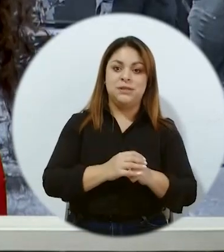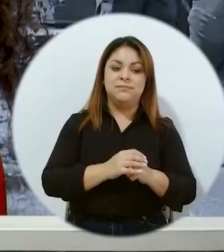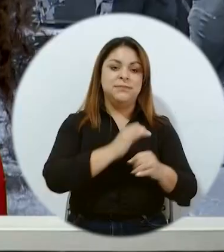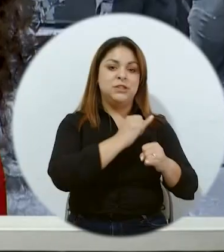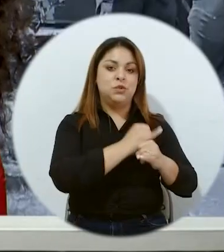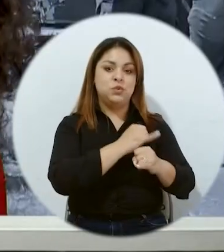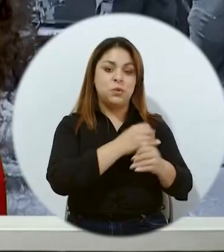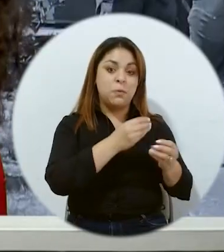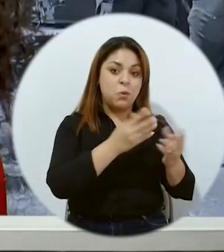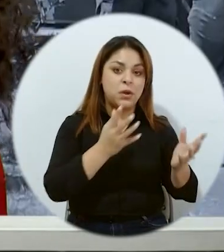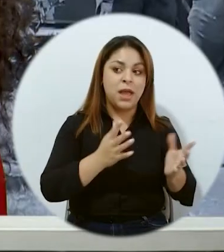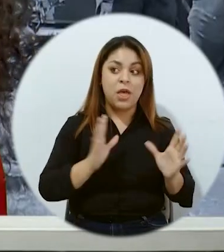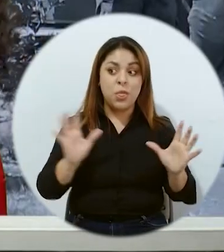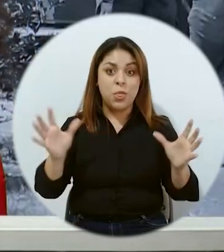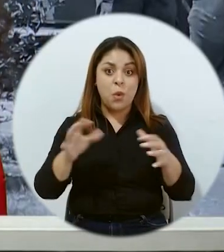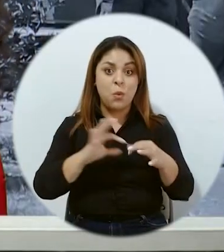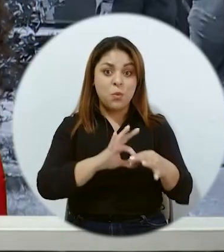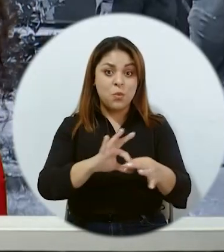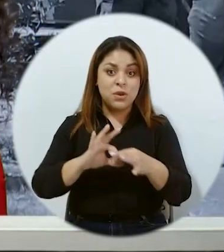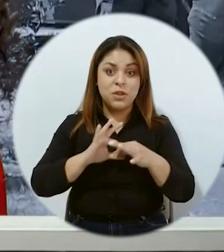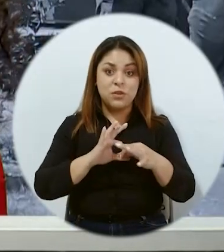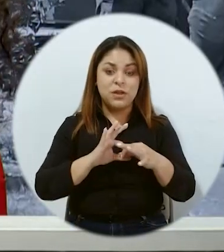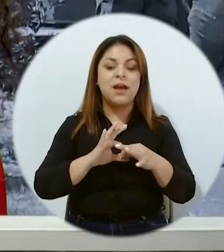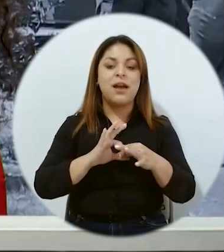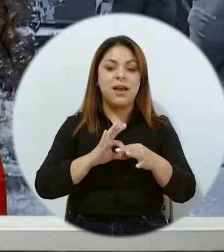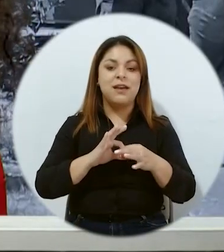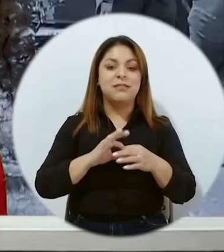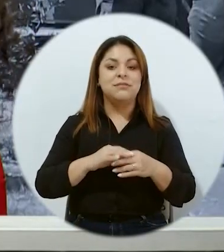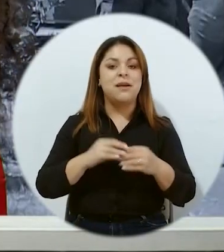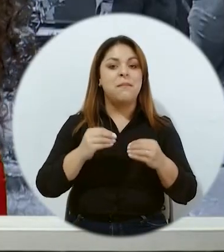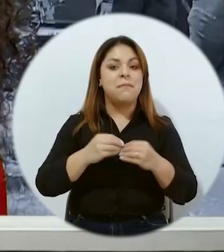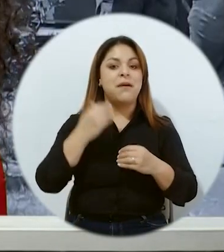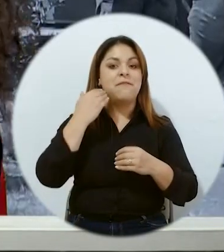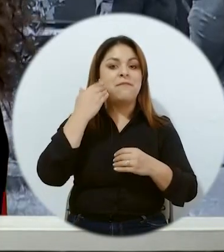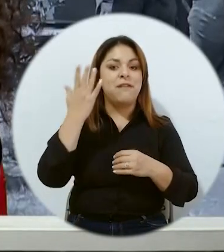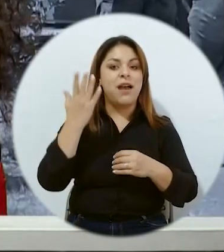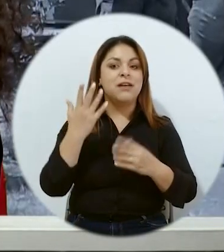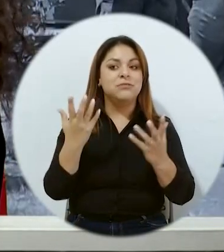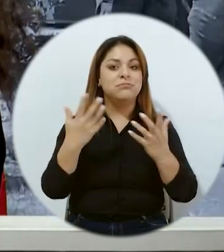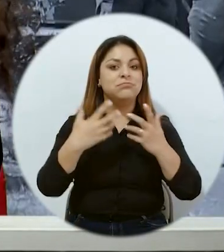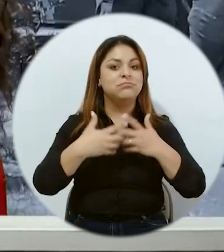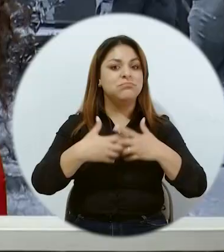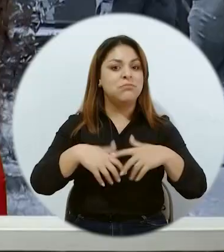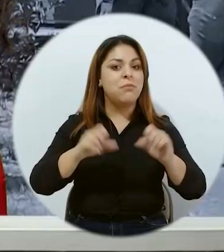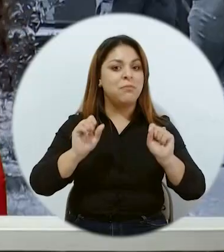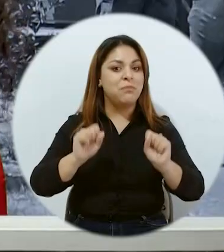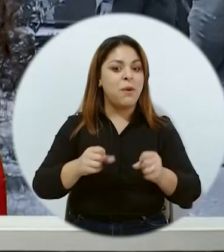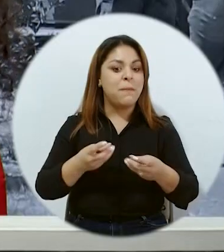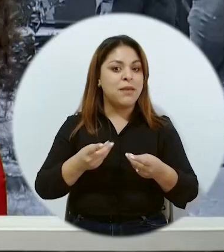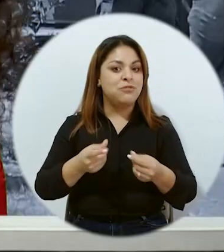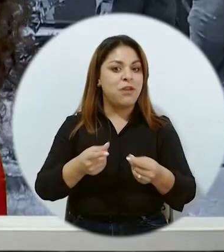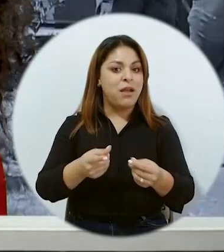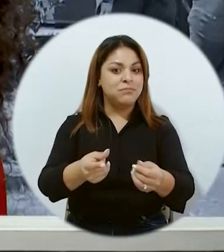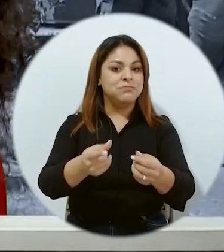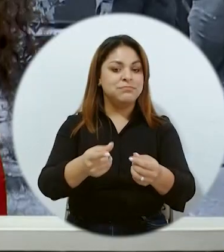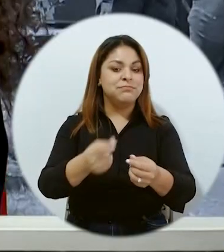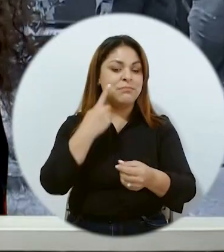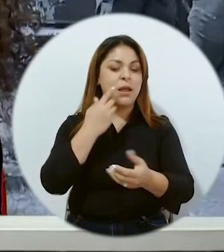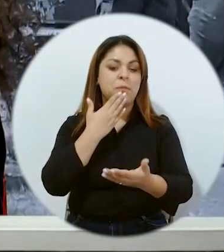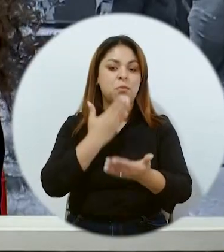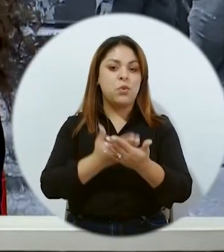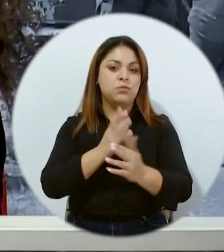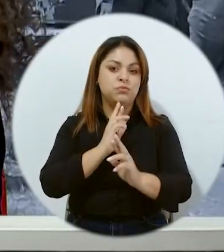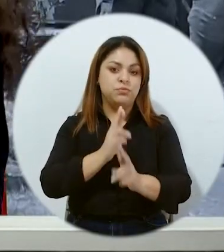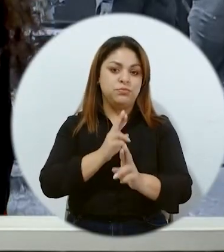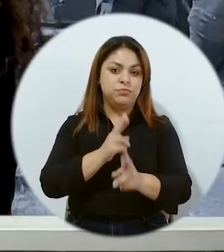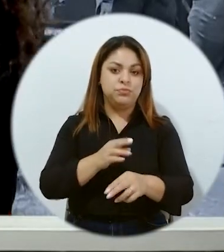la institución pública? Entonces nos acercamos, ¿verdad?, de una mejor manera y probablemente más ágil a esos